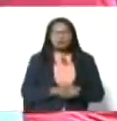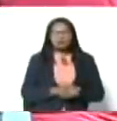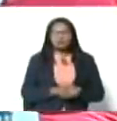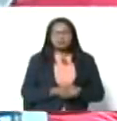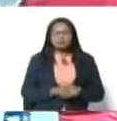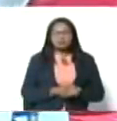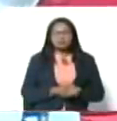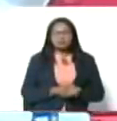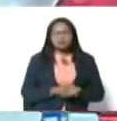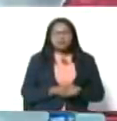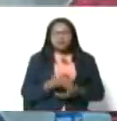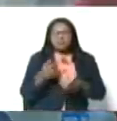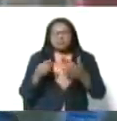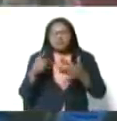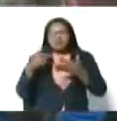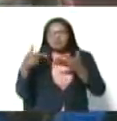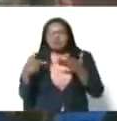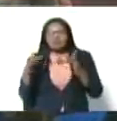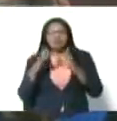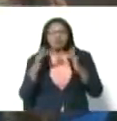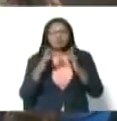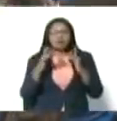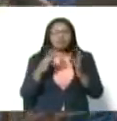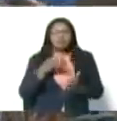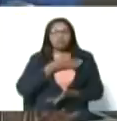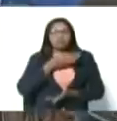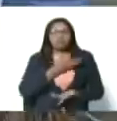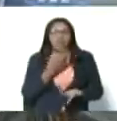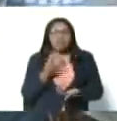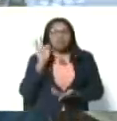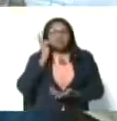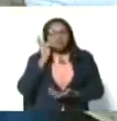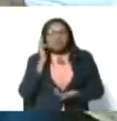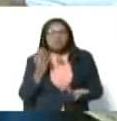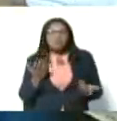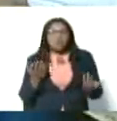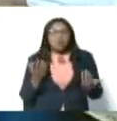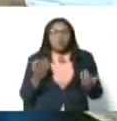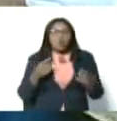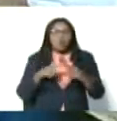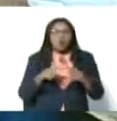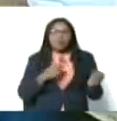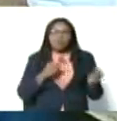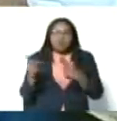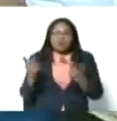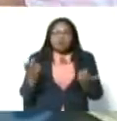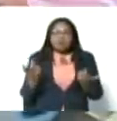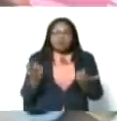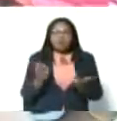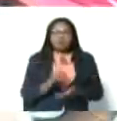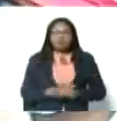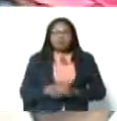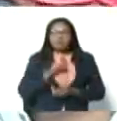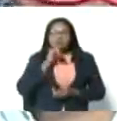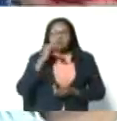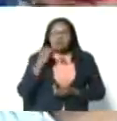Telegram? ¿Quién tiene Facebook? ¿Quién tiene Twitter? ¿Quién